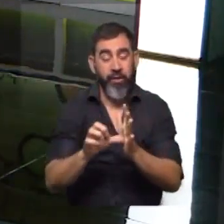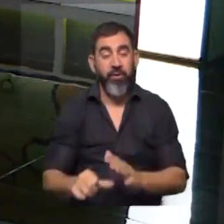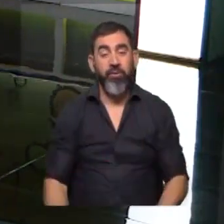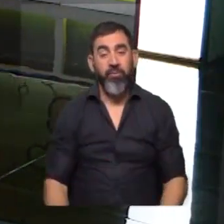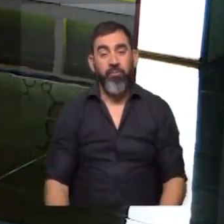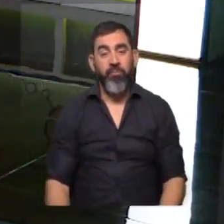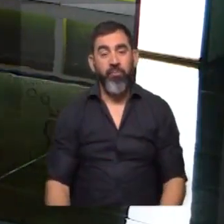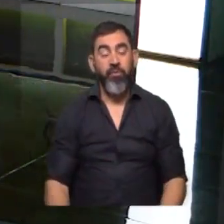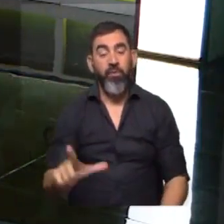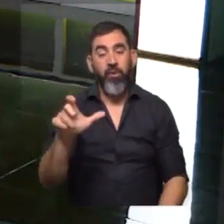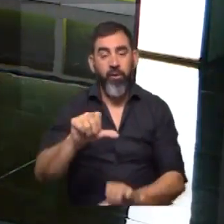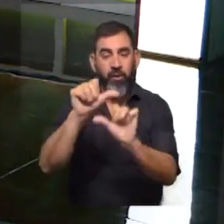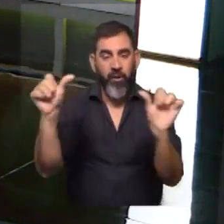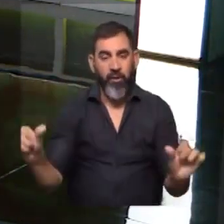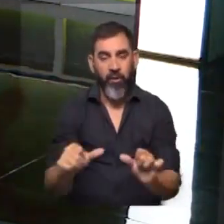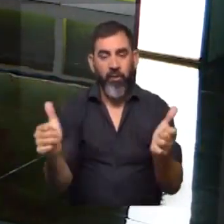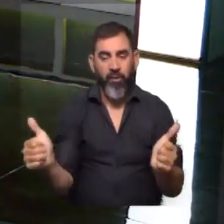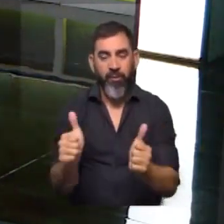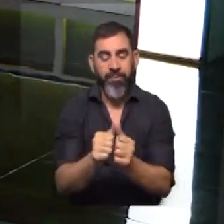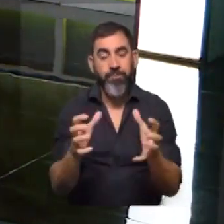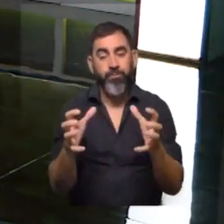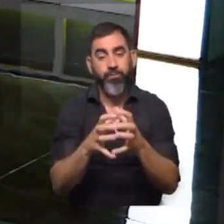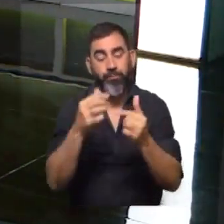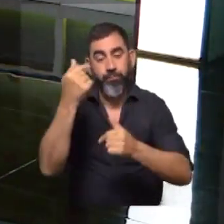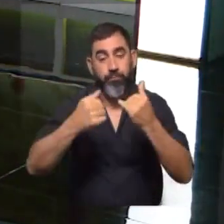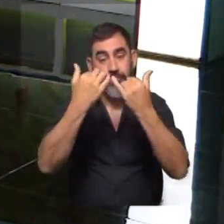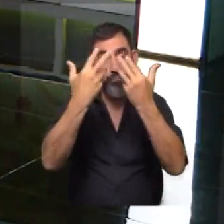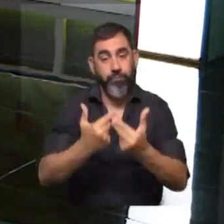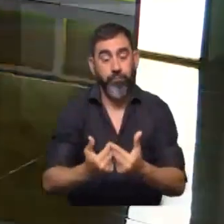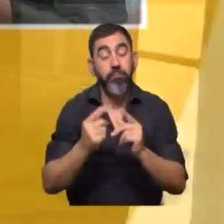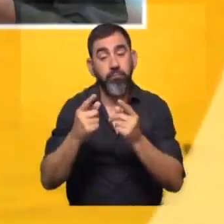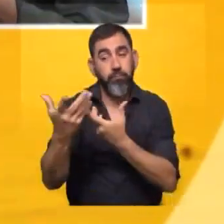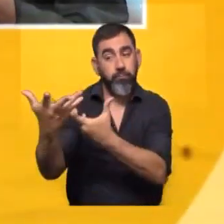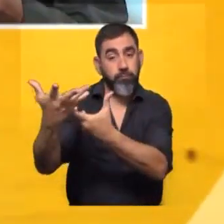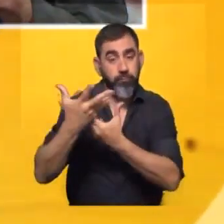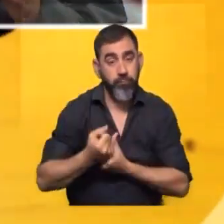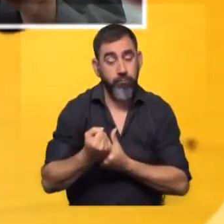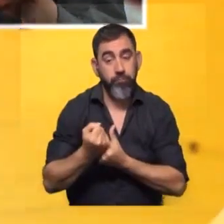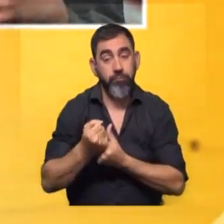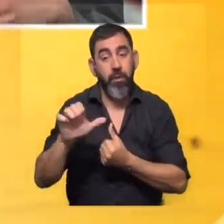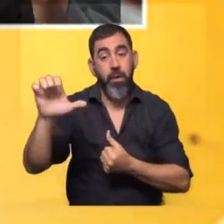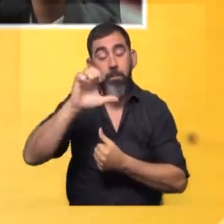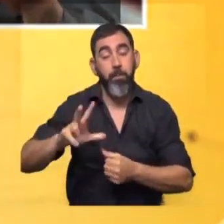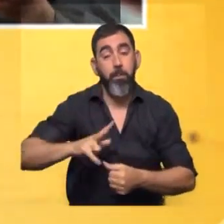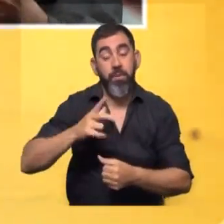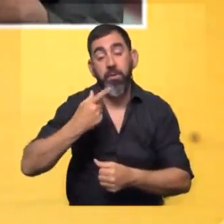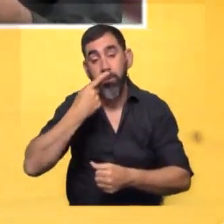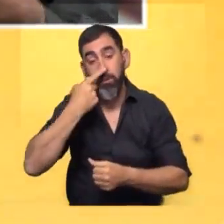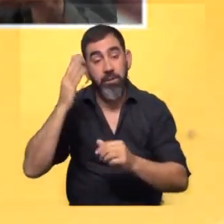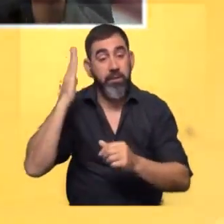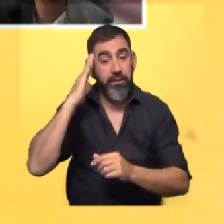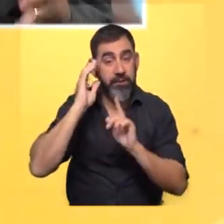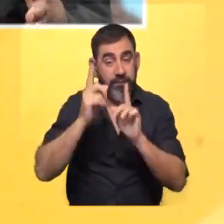Esto obviamente lo hicimos en conjunto con todas estas organizaciones y tuvimos también mucho apoyo de empresas privadas que les interesaba también saber